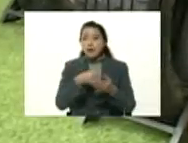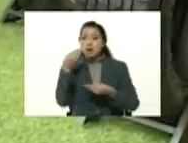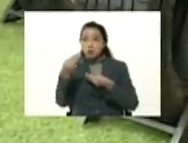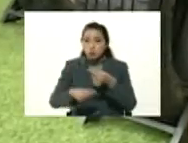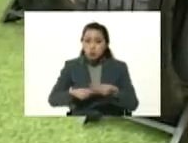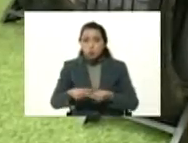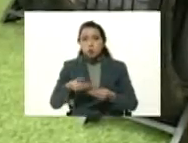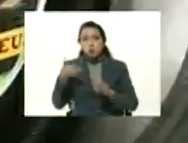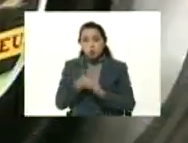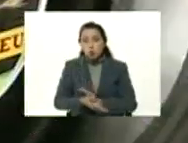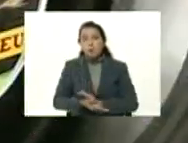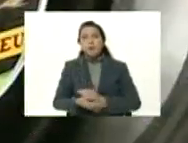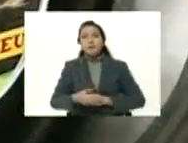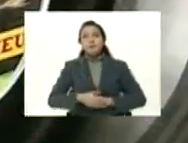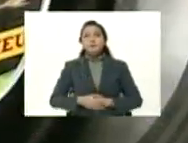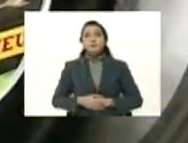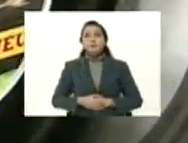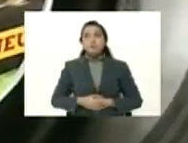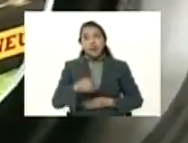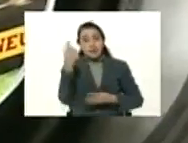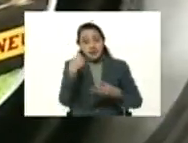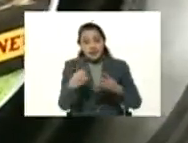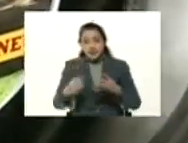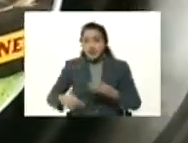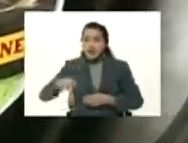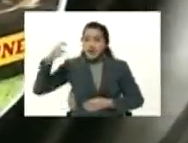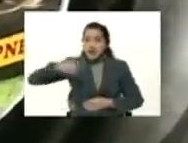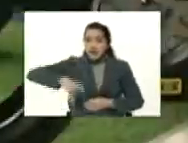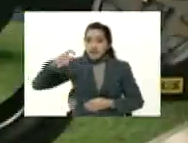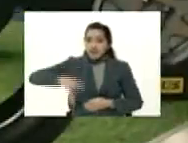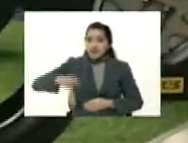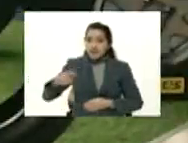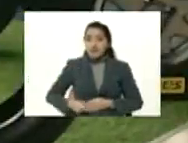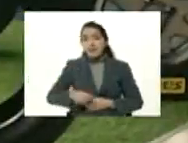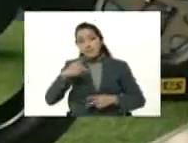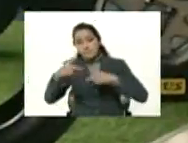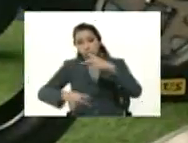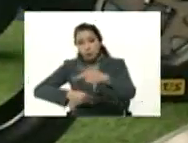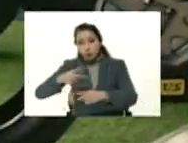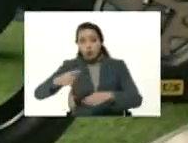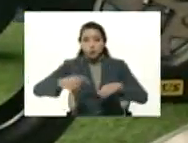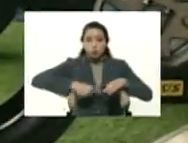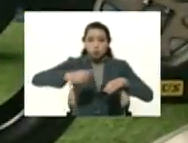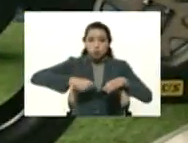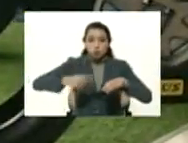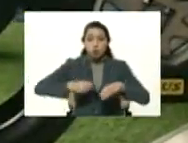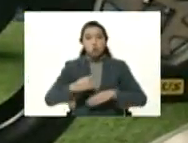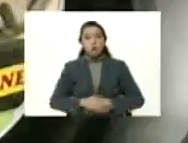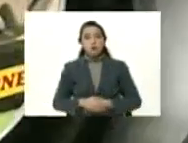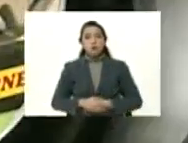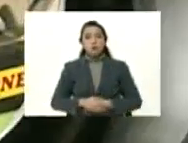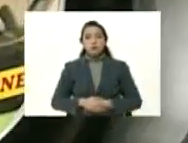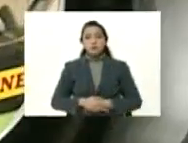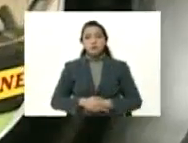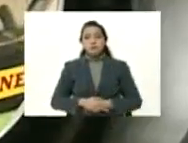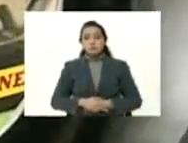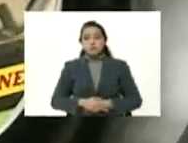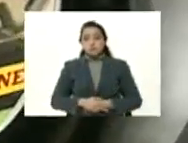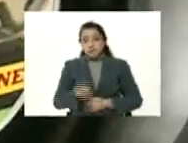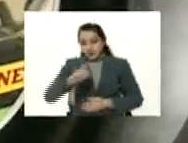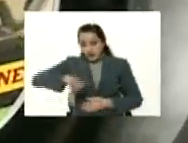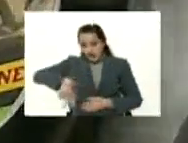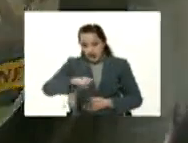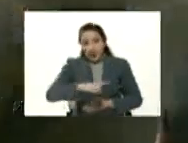contingente arancelario y las materias primas que ellos requieren están de pleno derecho. Y por eso nos dio un salto, bueno, es de ellos